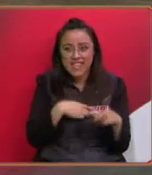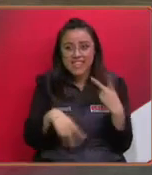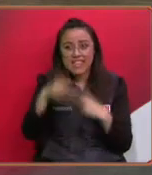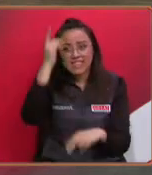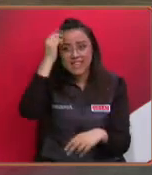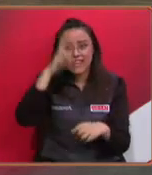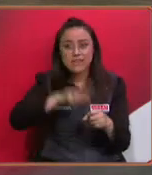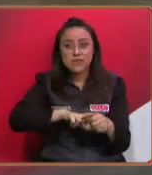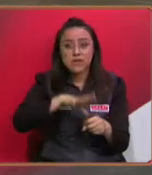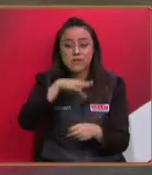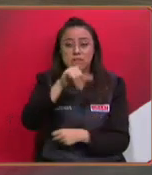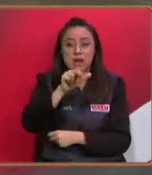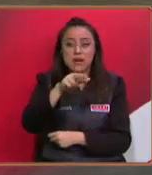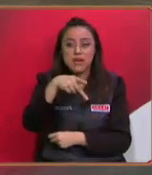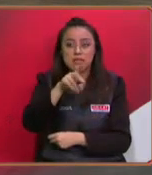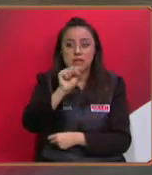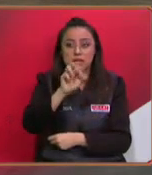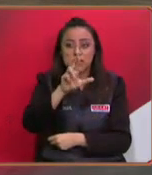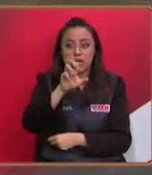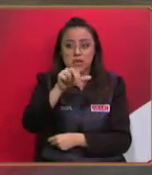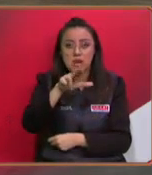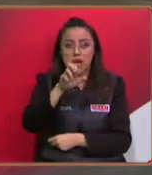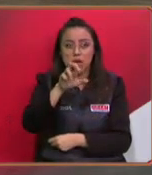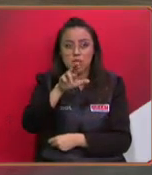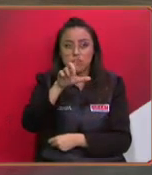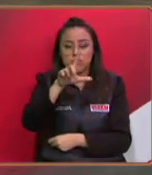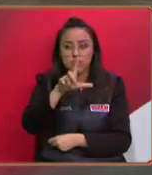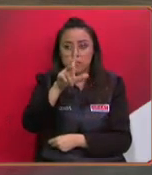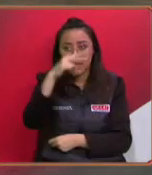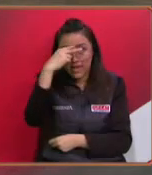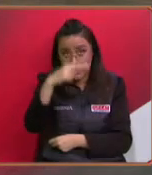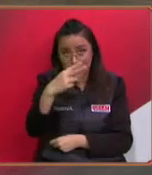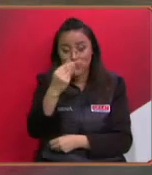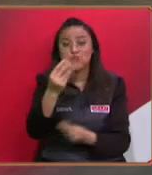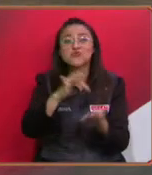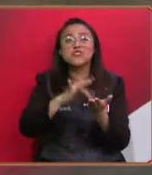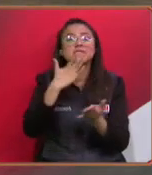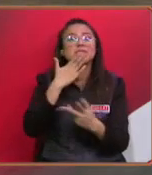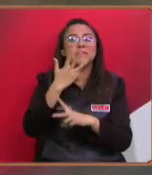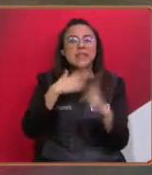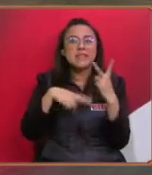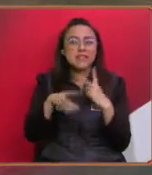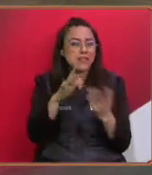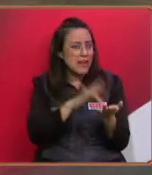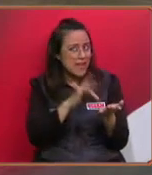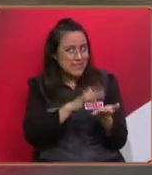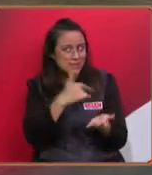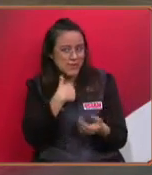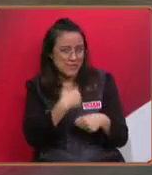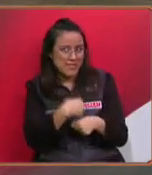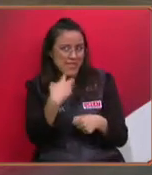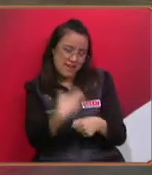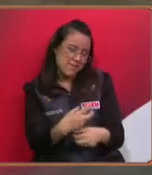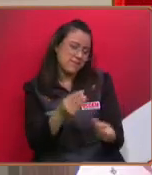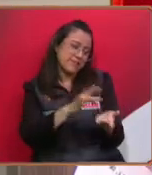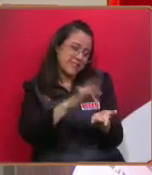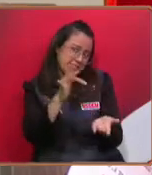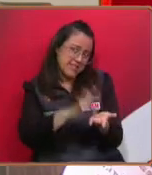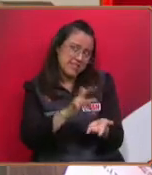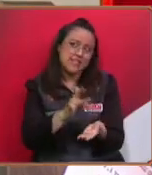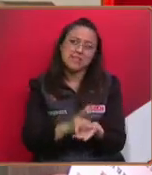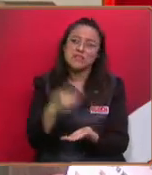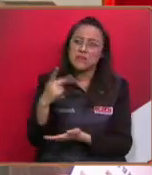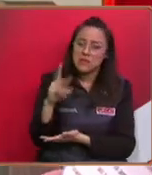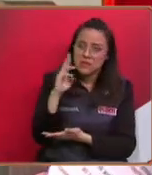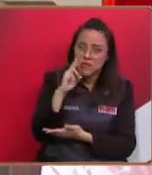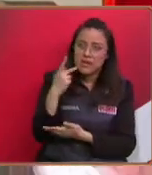Torres, directora de marketing de Renault México. Mil gracias, bienvenida, qué gusto tenerte aquí. Gracias a ti por invitarnos y por formar parte